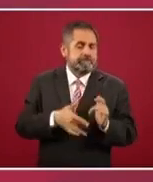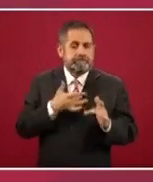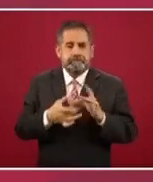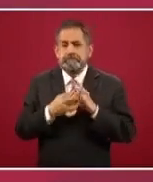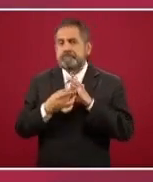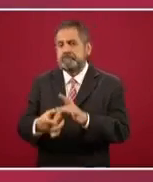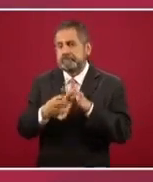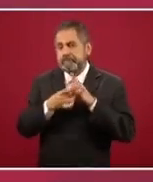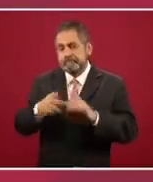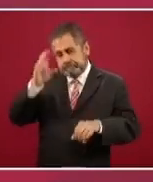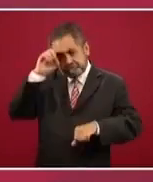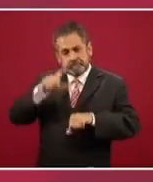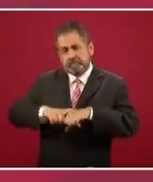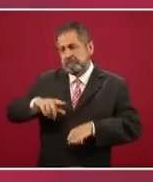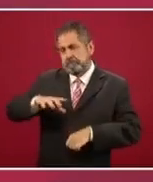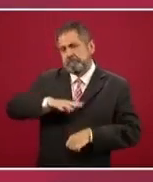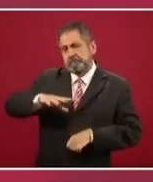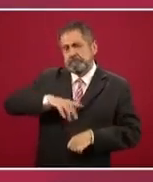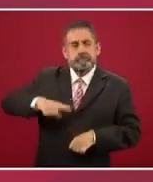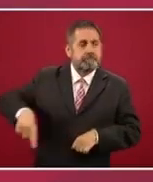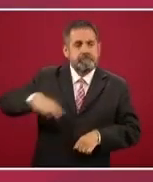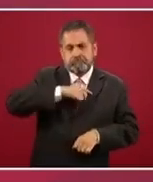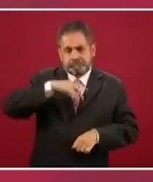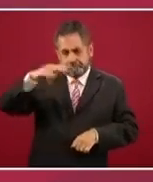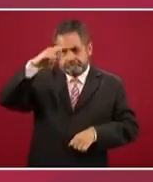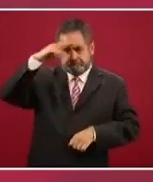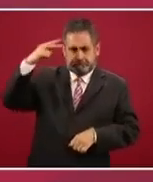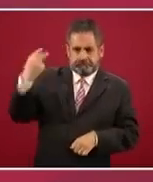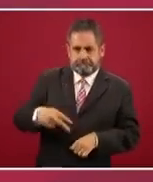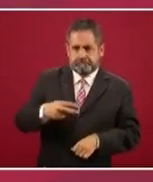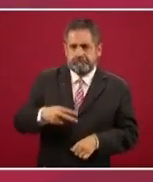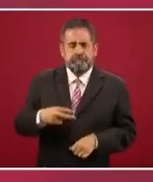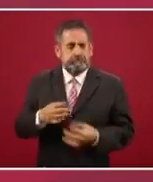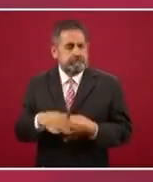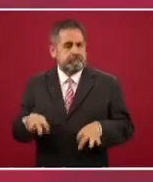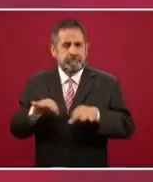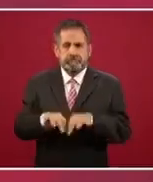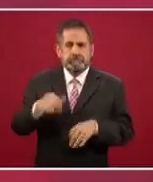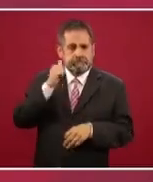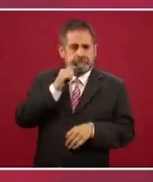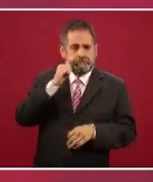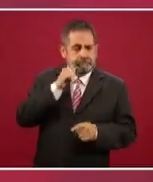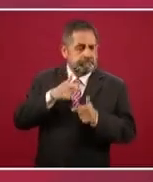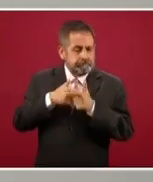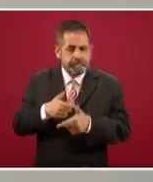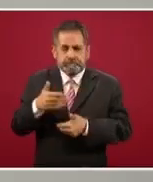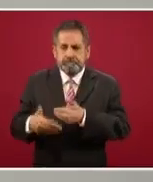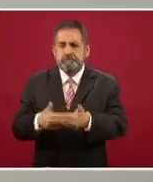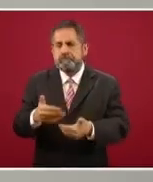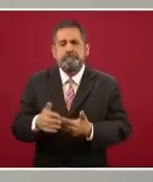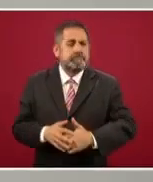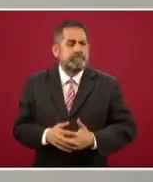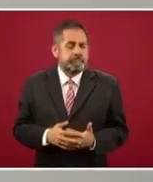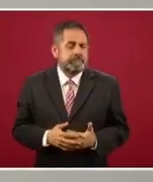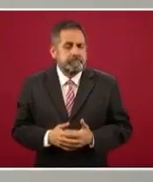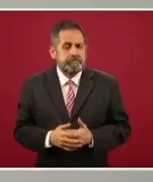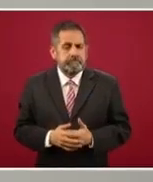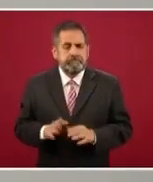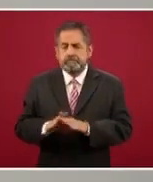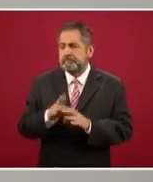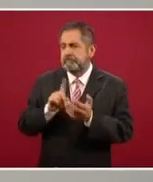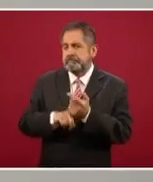riqueza cultural que tenemos los mexicanos que nos impulsan a seguir sin decir que